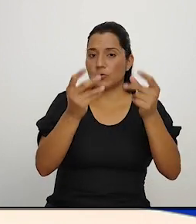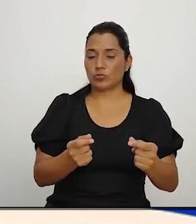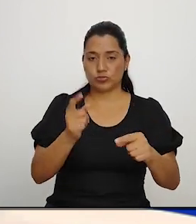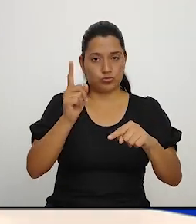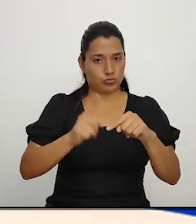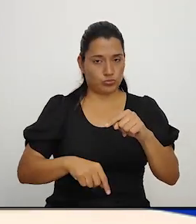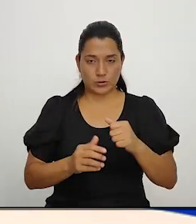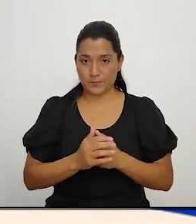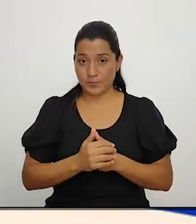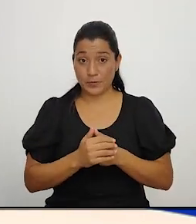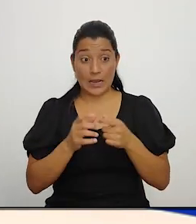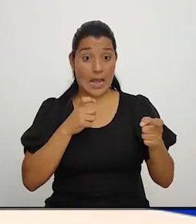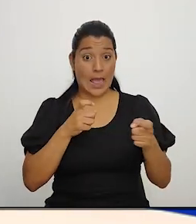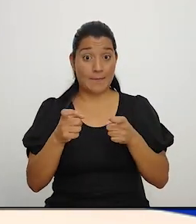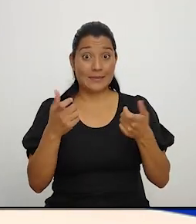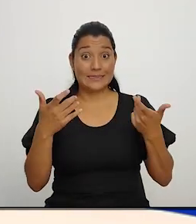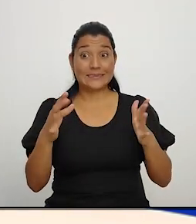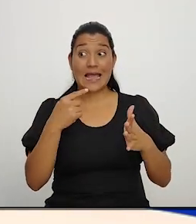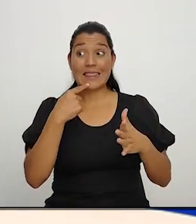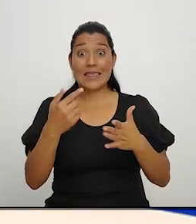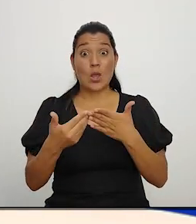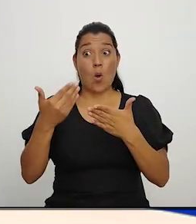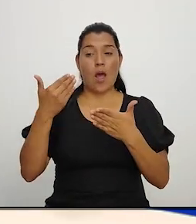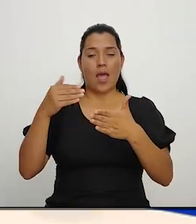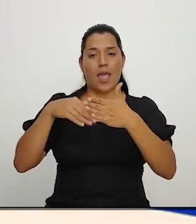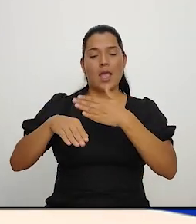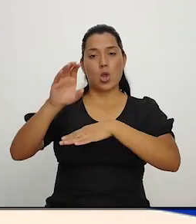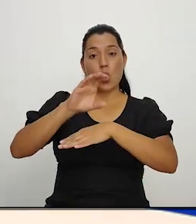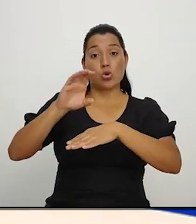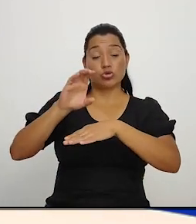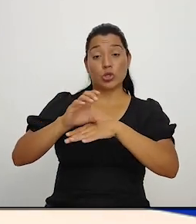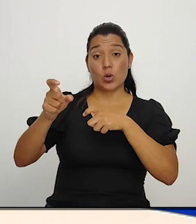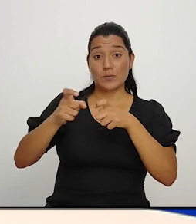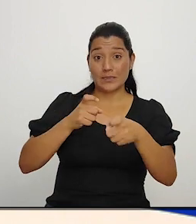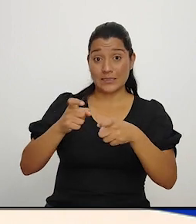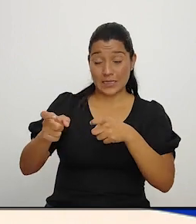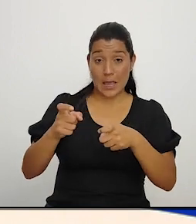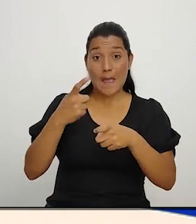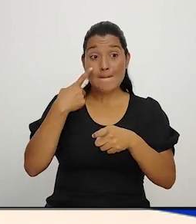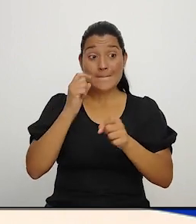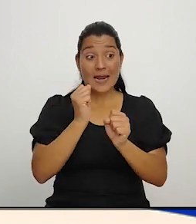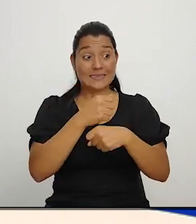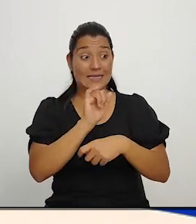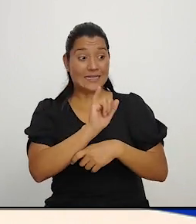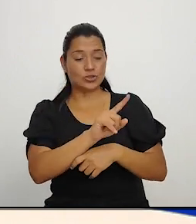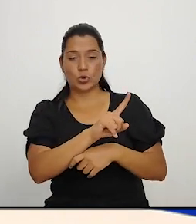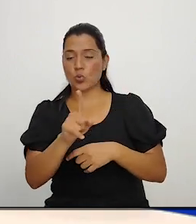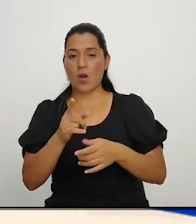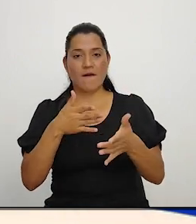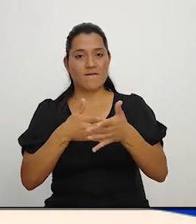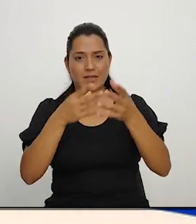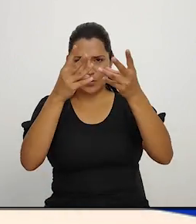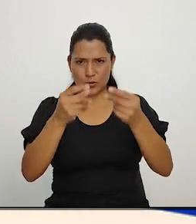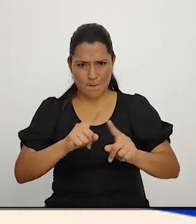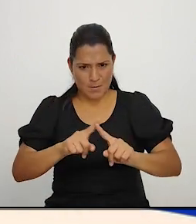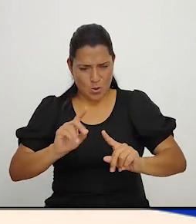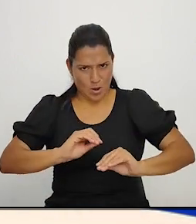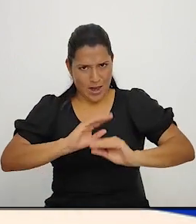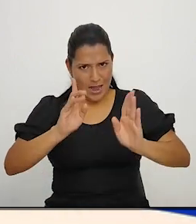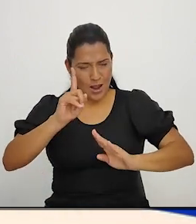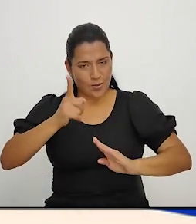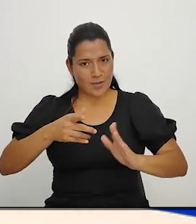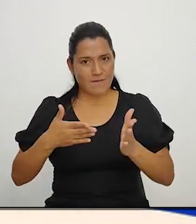la administración dijo en el consejo universitario que la creación de esta no afectará el presupuesto pero claro que debe